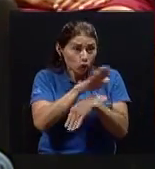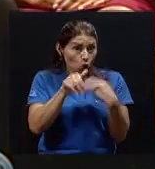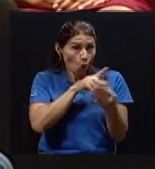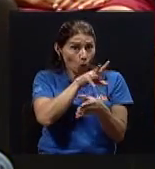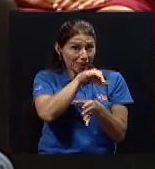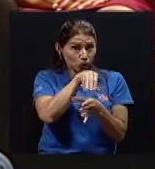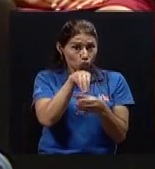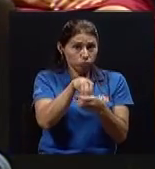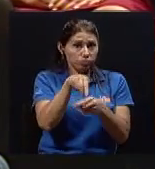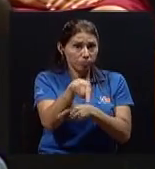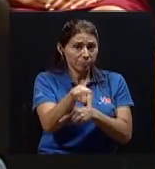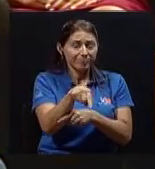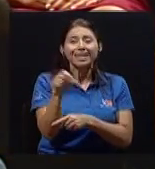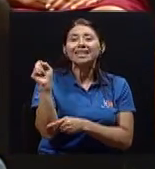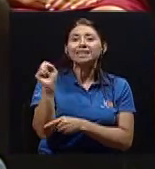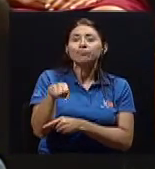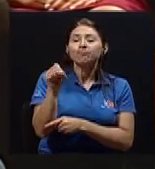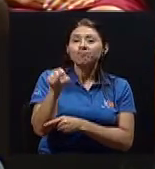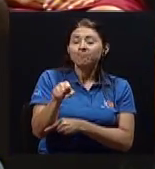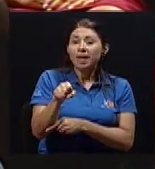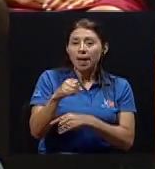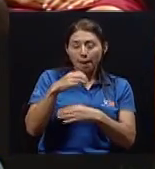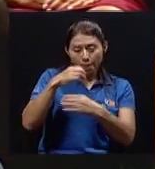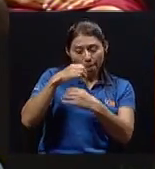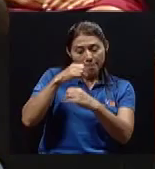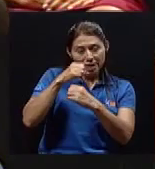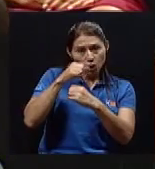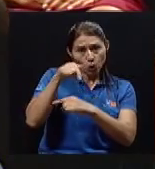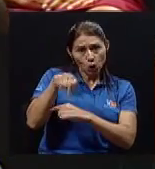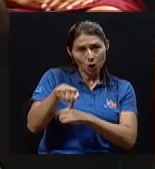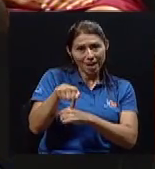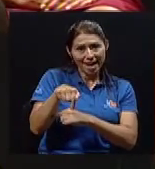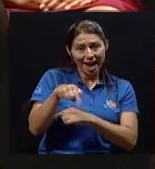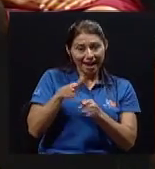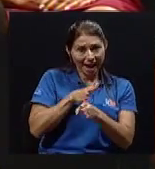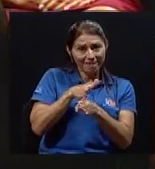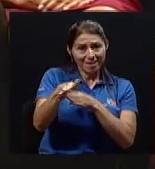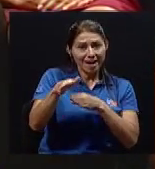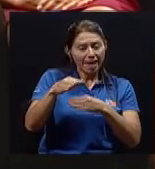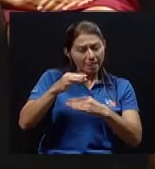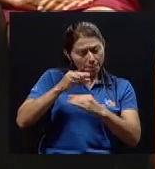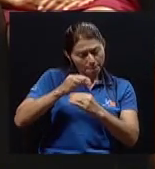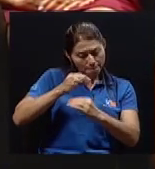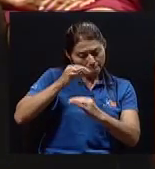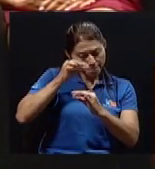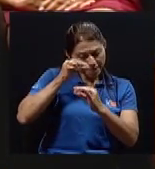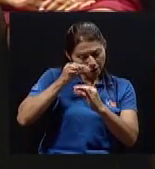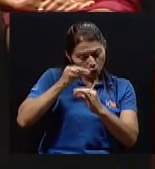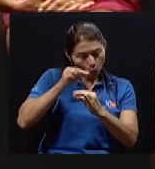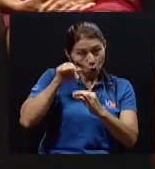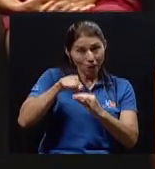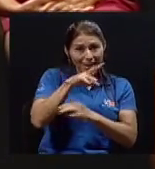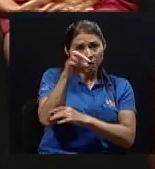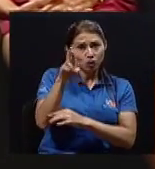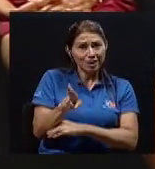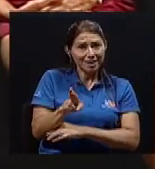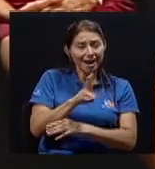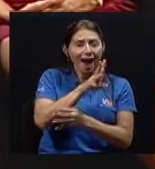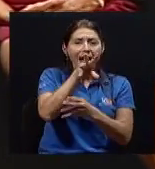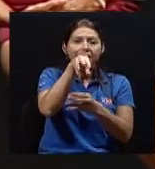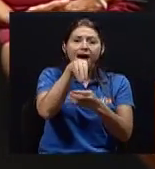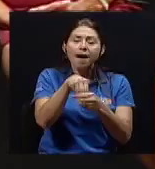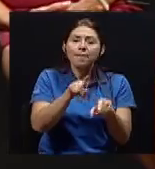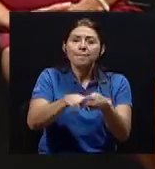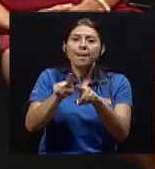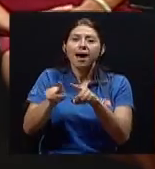dijo. La microbiología como tal, aquí en Costa Rica, la carrera de microbiología, abarca varias